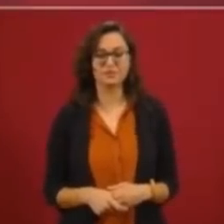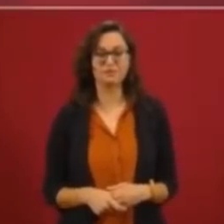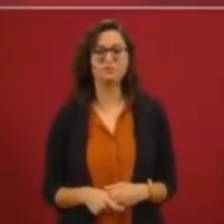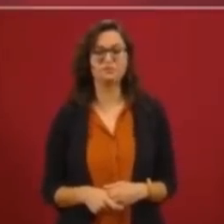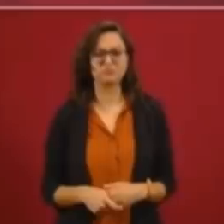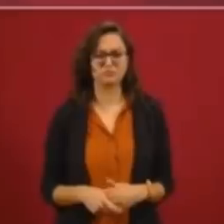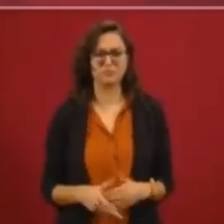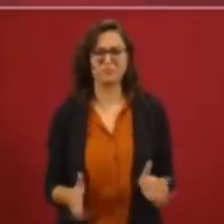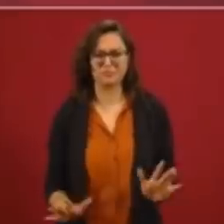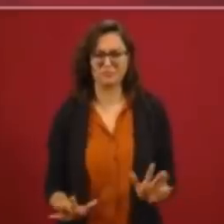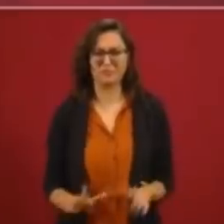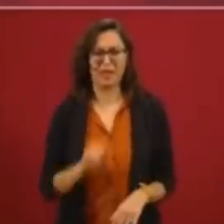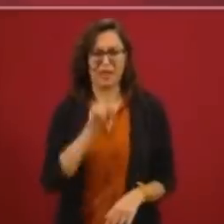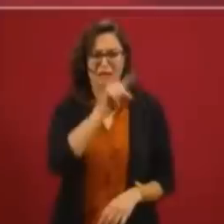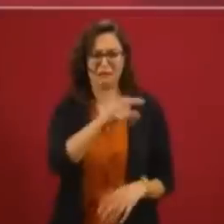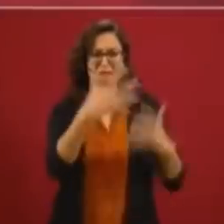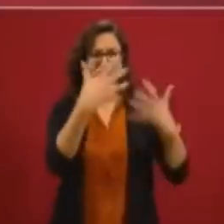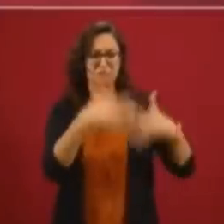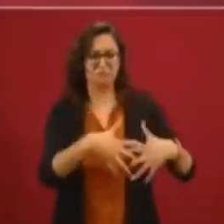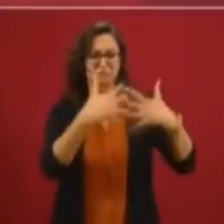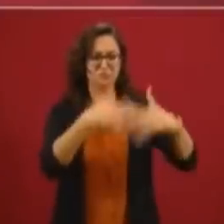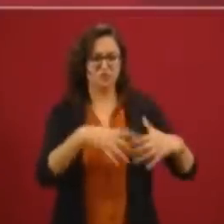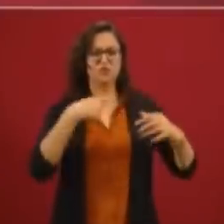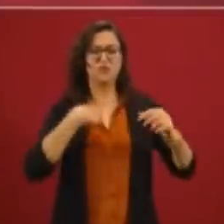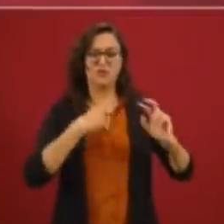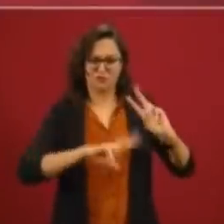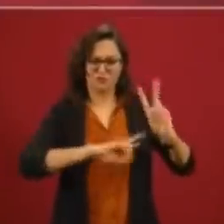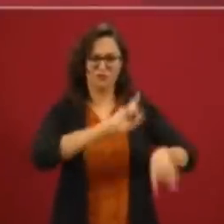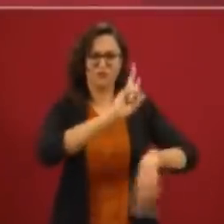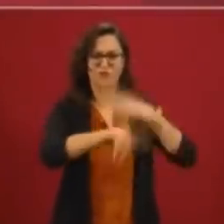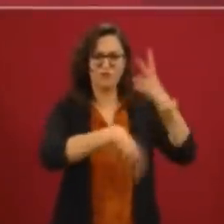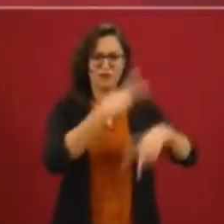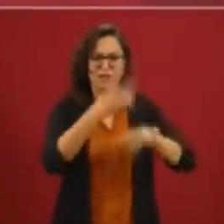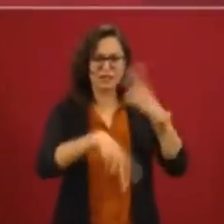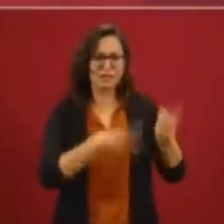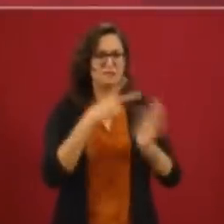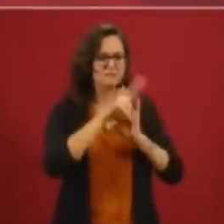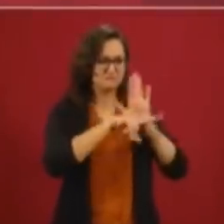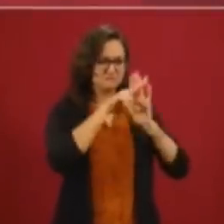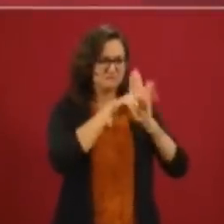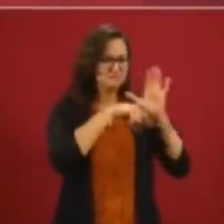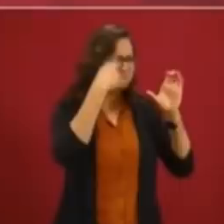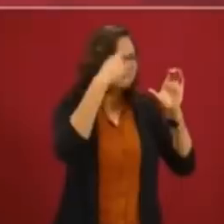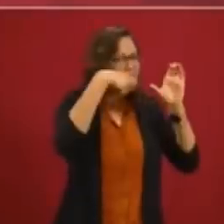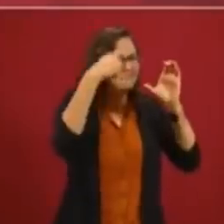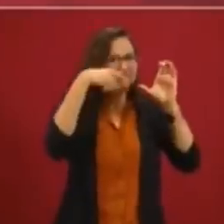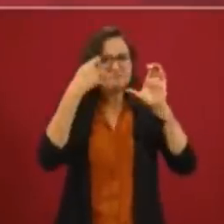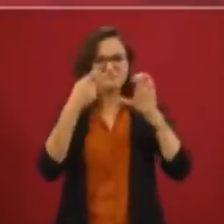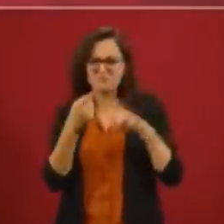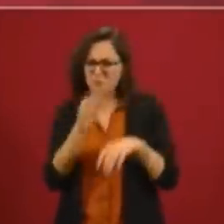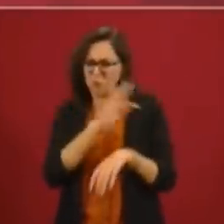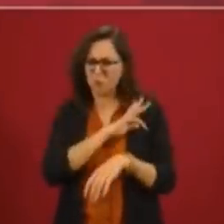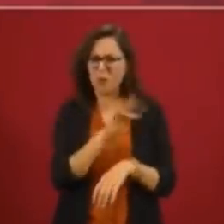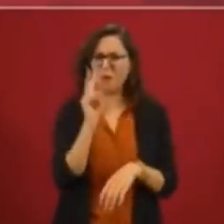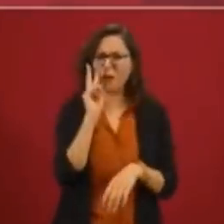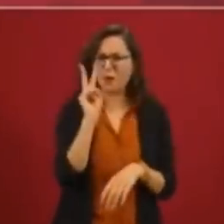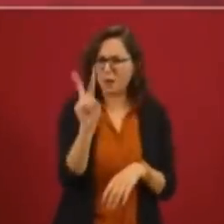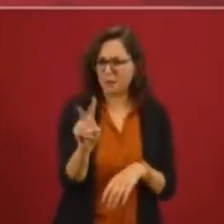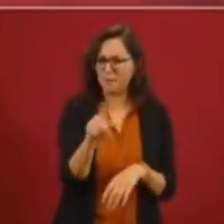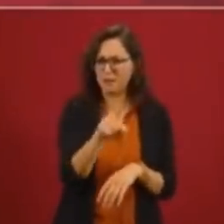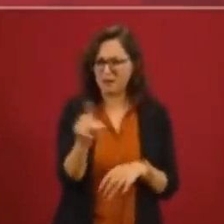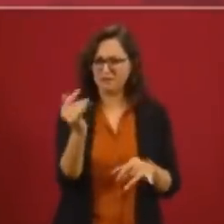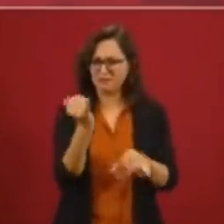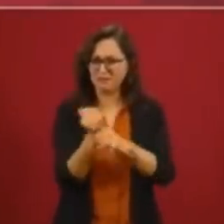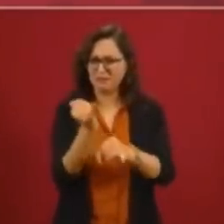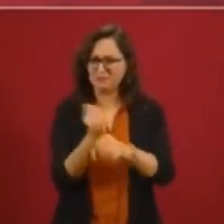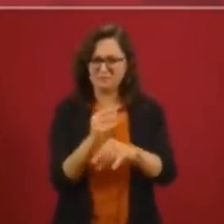a la planta, hice un video, ahí está en las redes, en uno de los videos